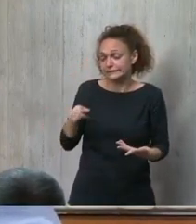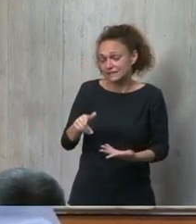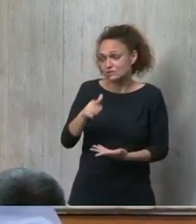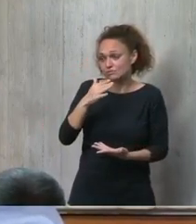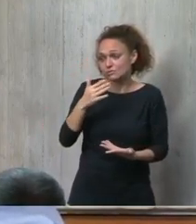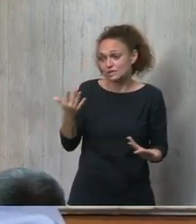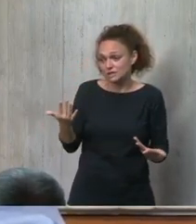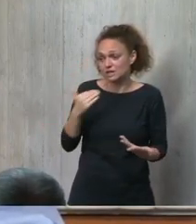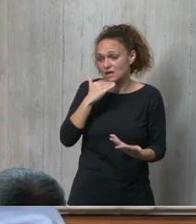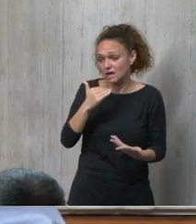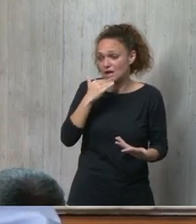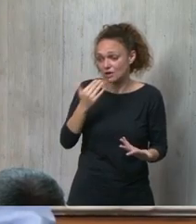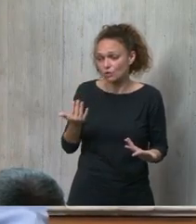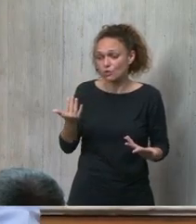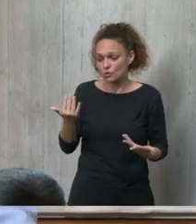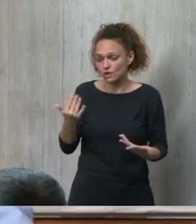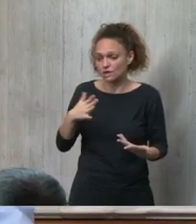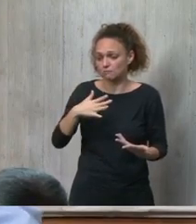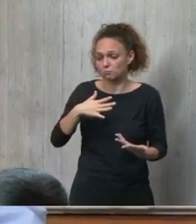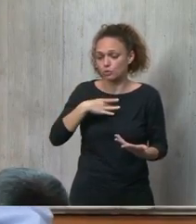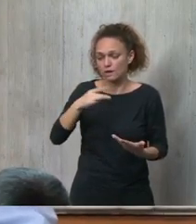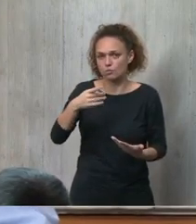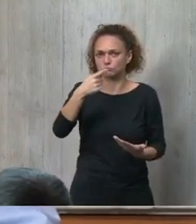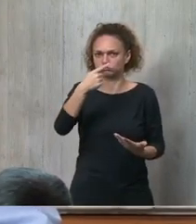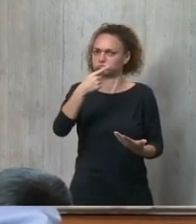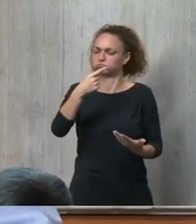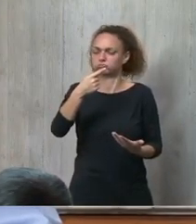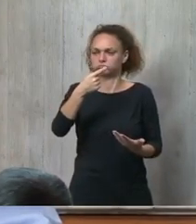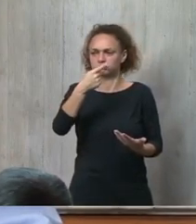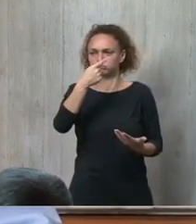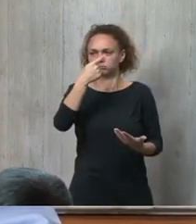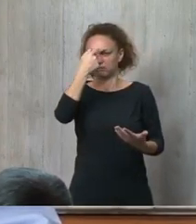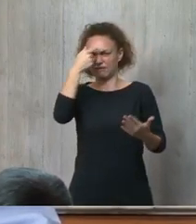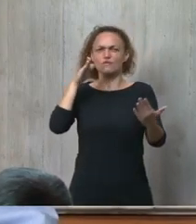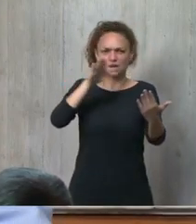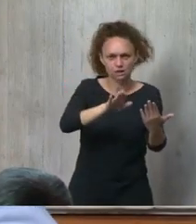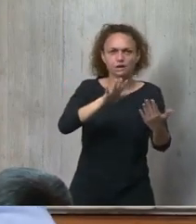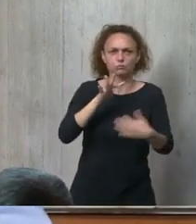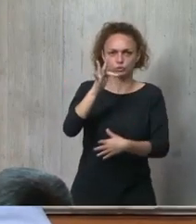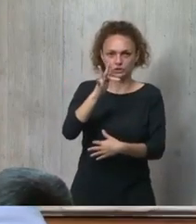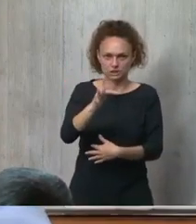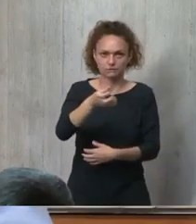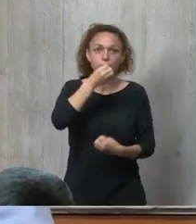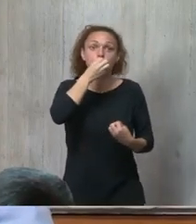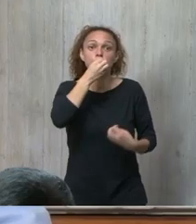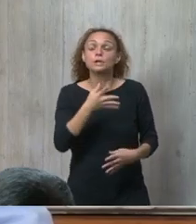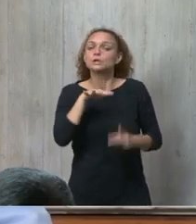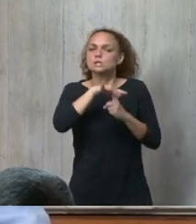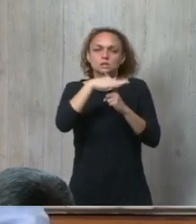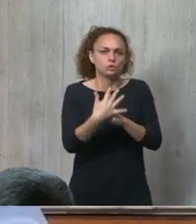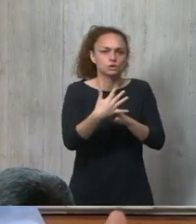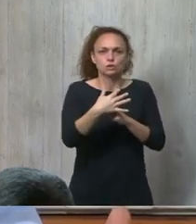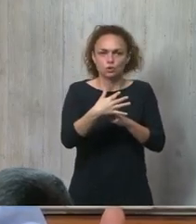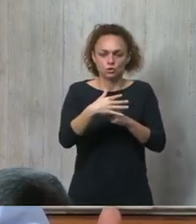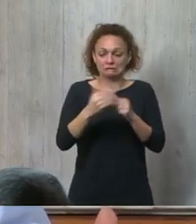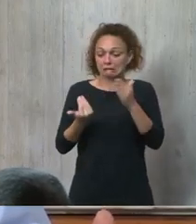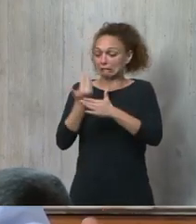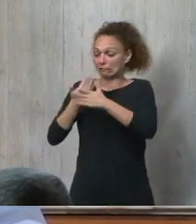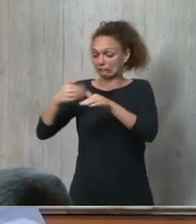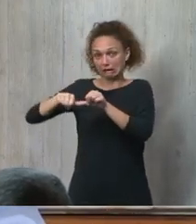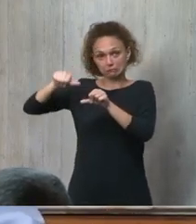es una noticia también que hayamos podido hacerle frente. Bien, la situación hoy es completamente distinta a la que hemos tenido en días pasados, aunque